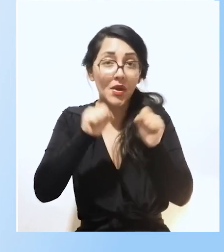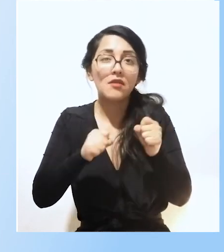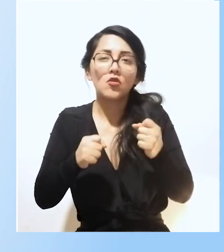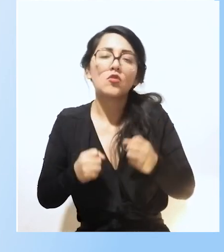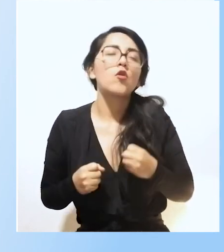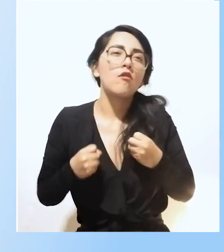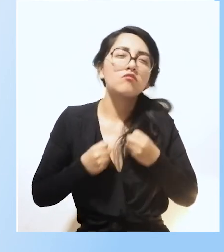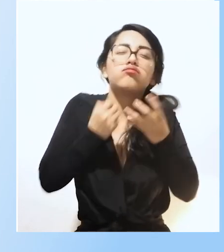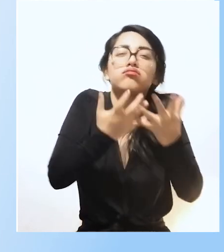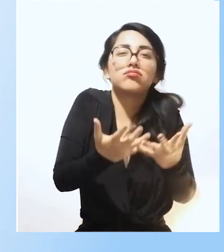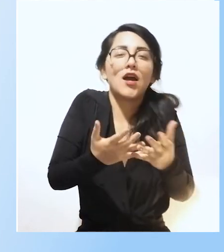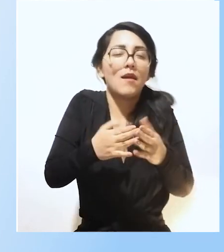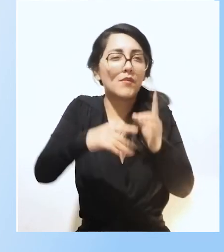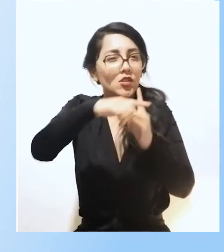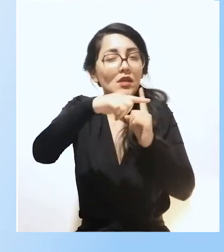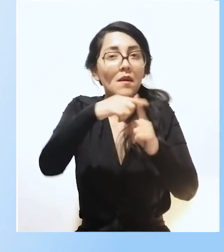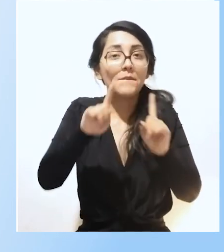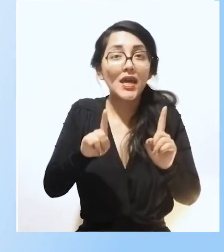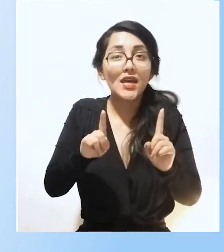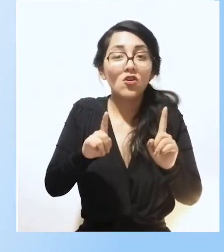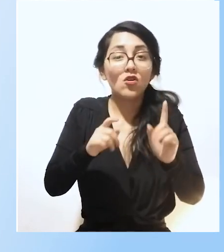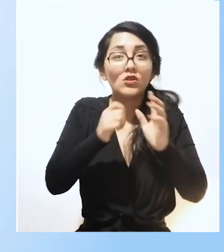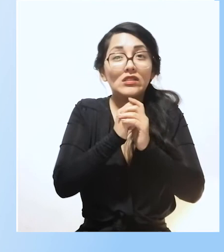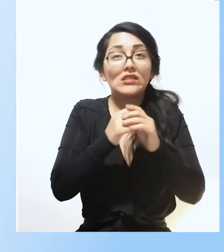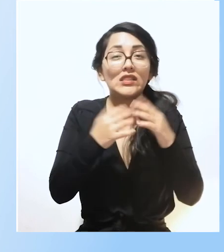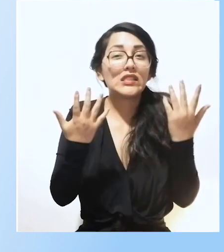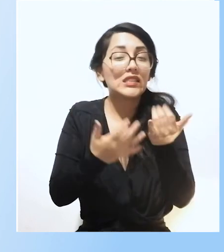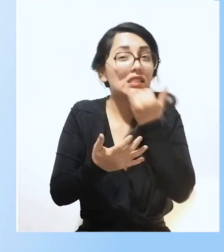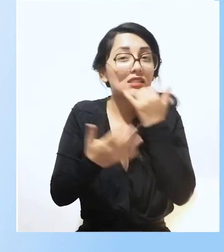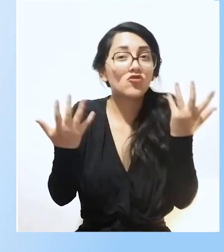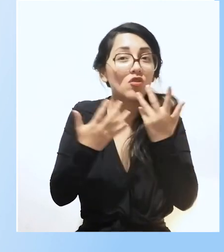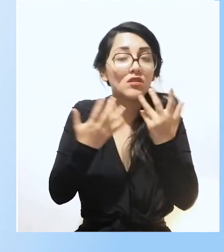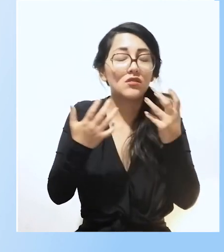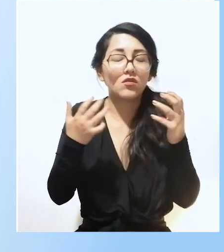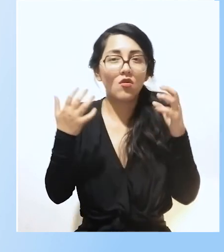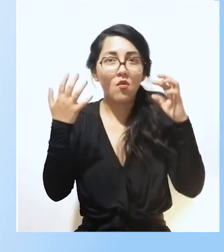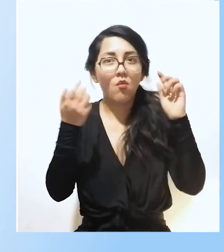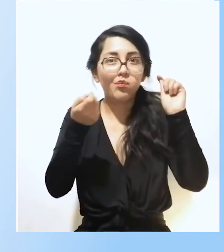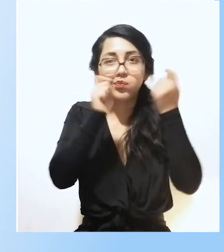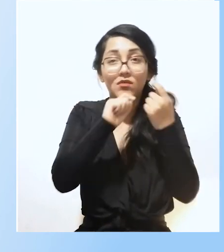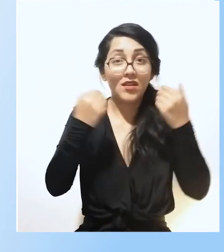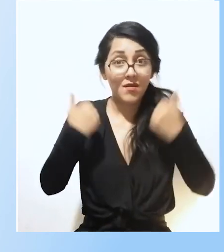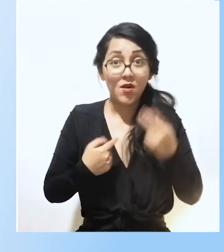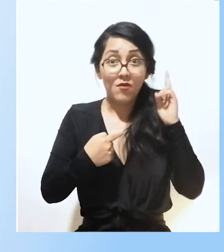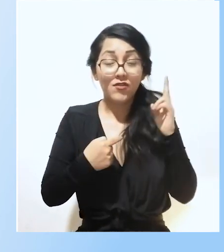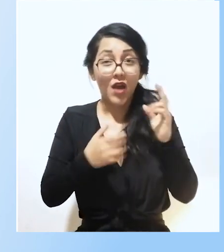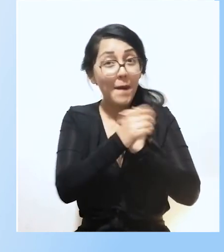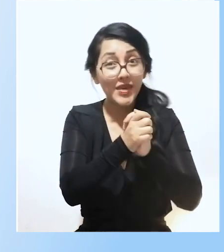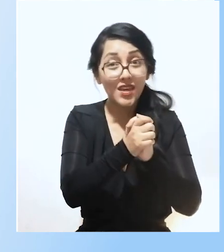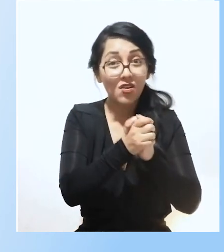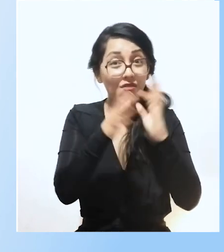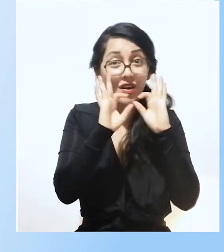ser muy mala si no sabemos despegar lo que es la profesionalización de no somos un amigo, no somos el familiar,